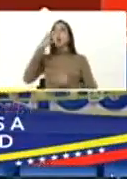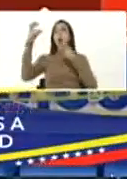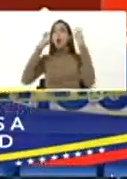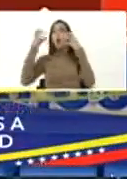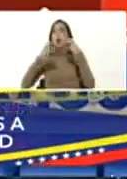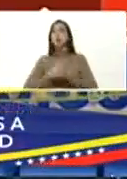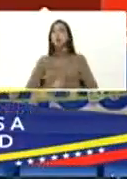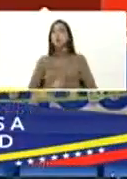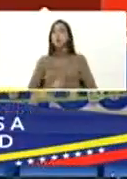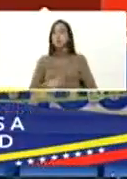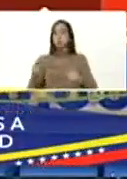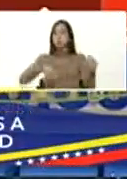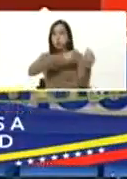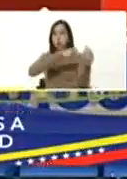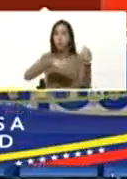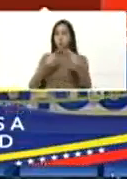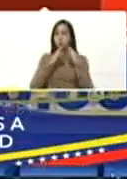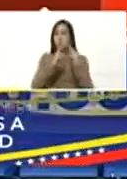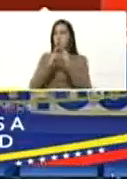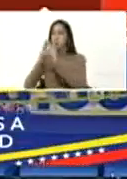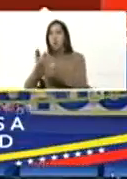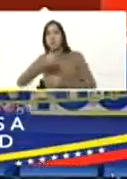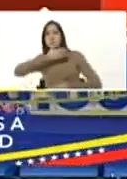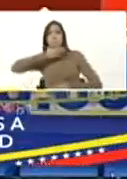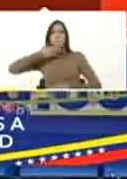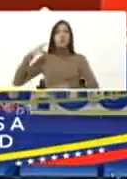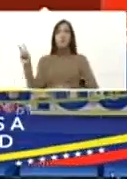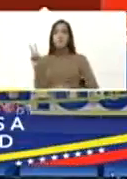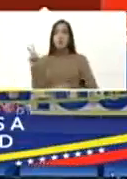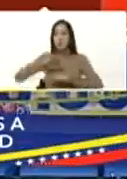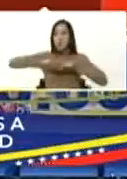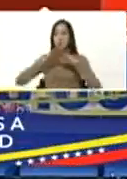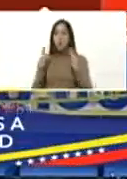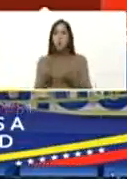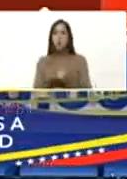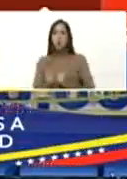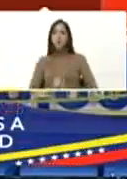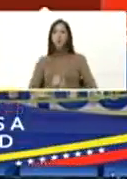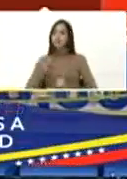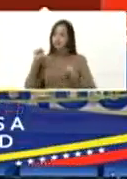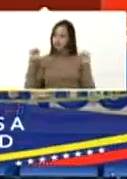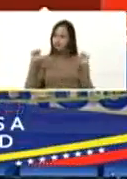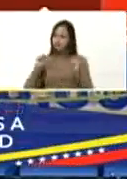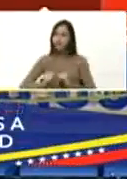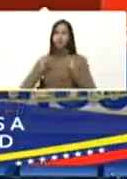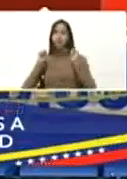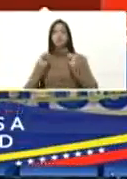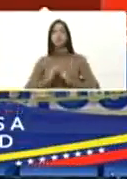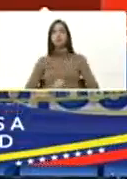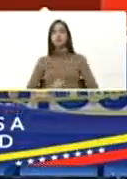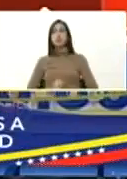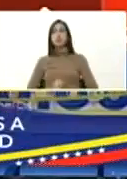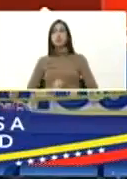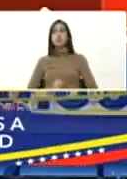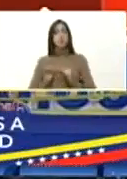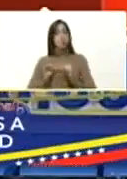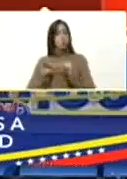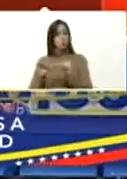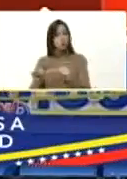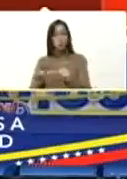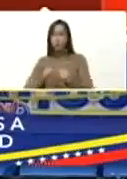Y toda la orquesta le respondía, ¡el mejor país del mundo! Así es, así debe ser, así debemos